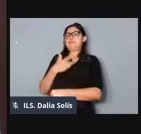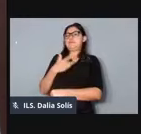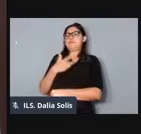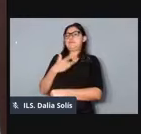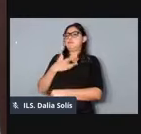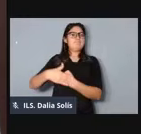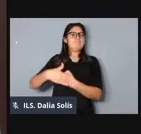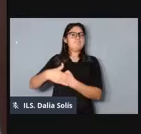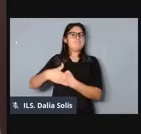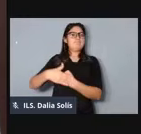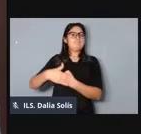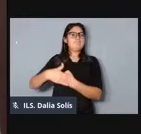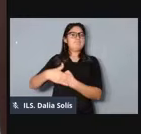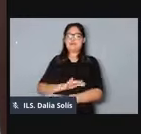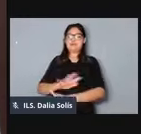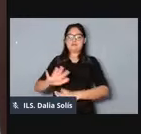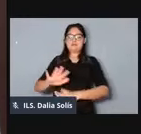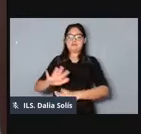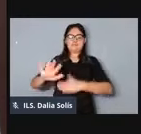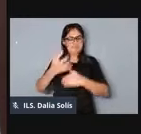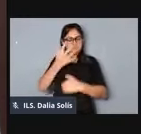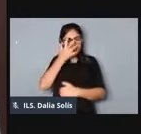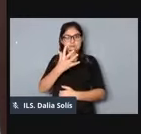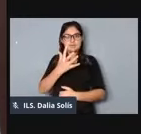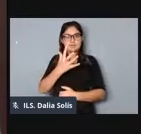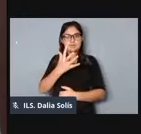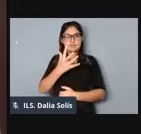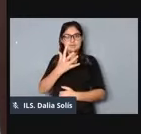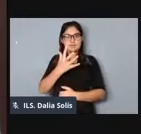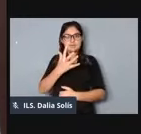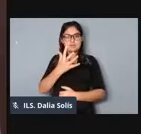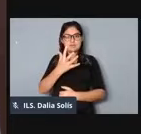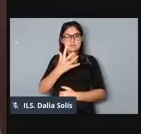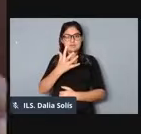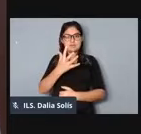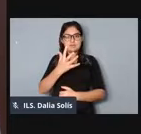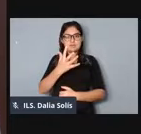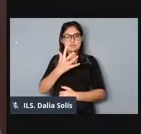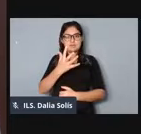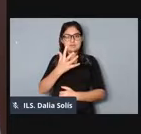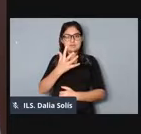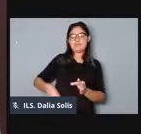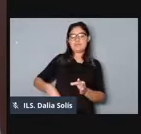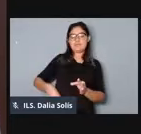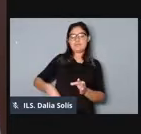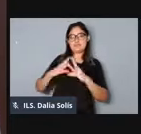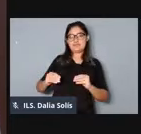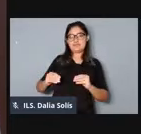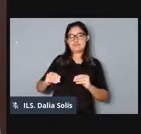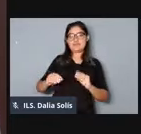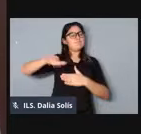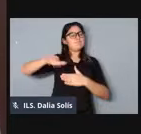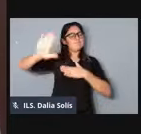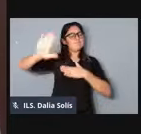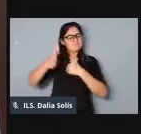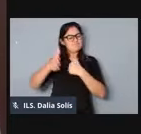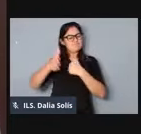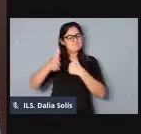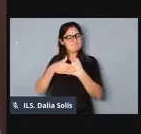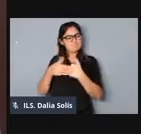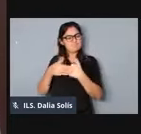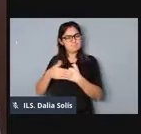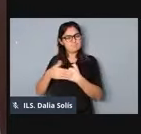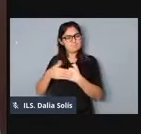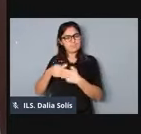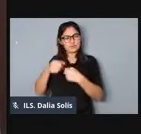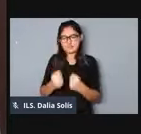compromiso, exacto. El compromiso, voy a tomar terapia, ¿no? O sea, no puedo controlar, soy adicta al café, no lo puedo controlar, ¿no? Y